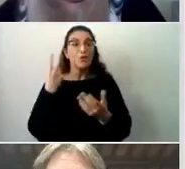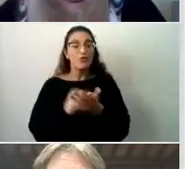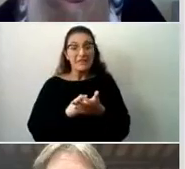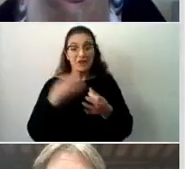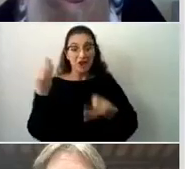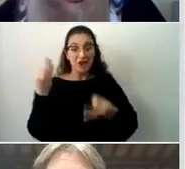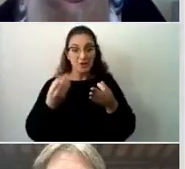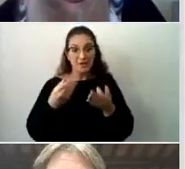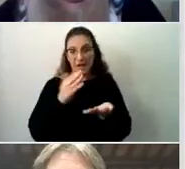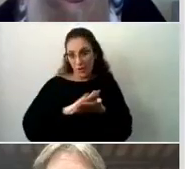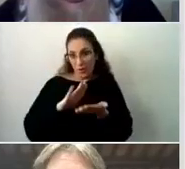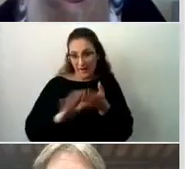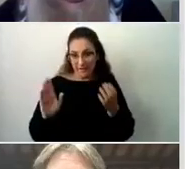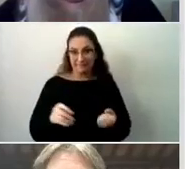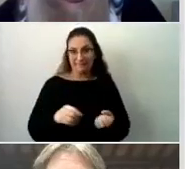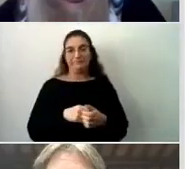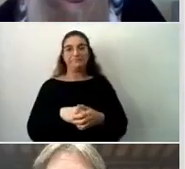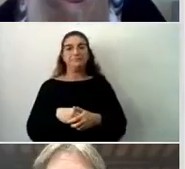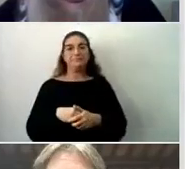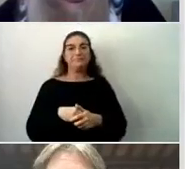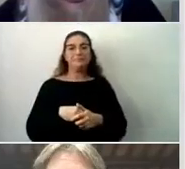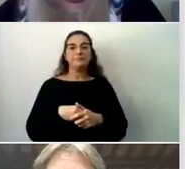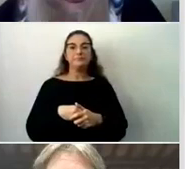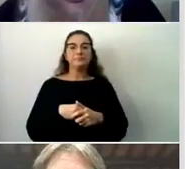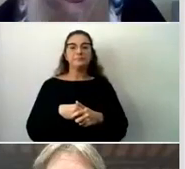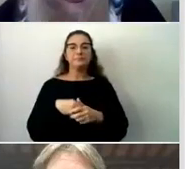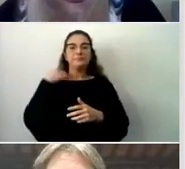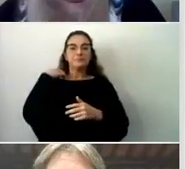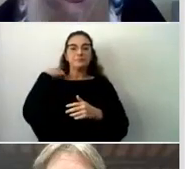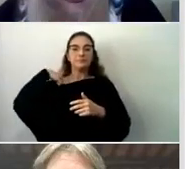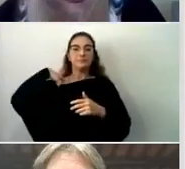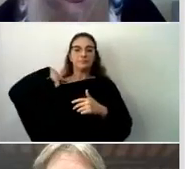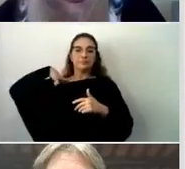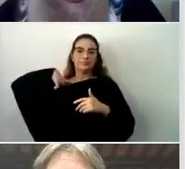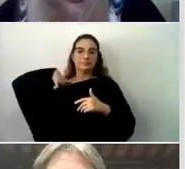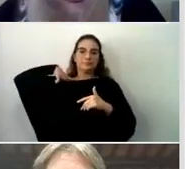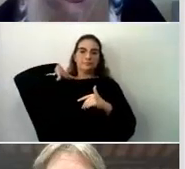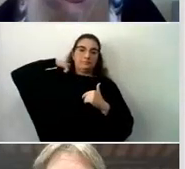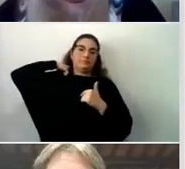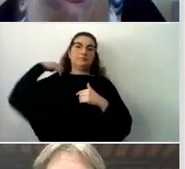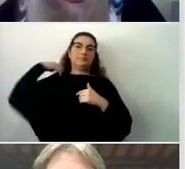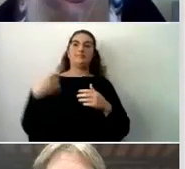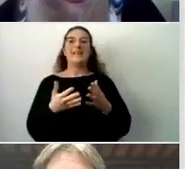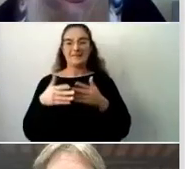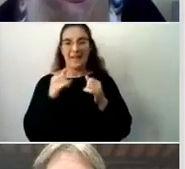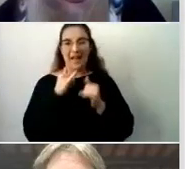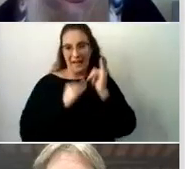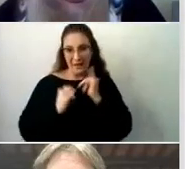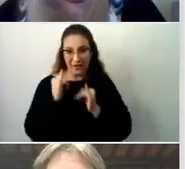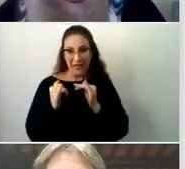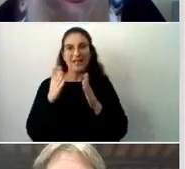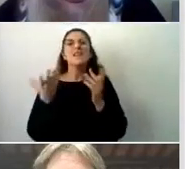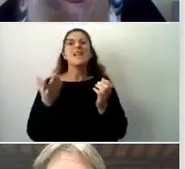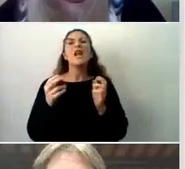Maldonado y Torrillo. Bueno, a ver, vamos llegando. Así rapidito también hablo de qué es un control de